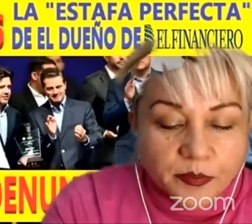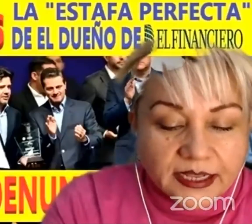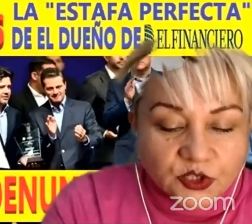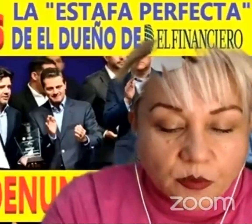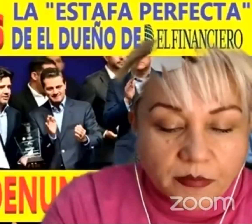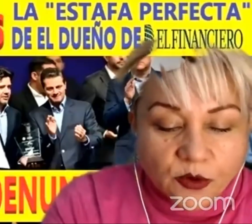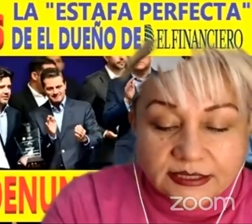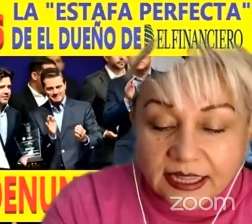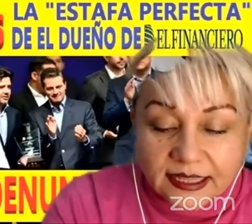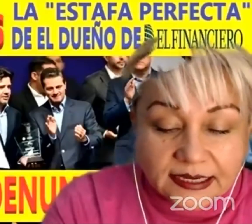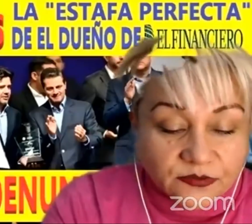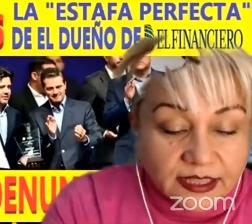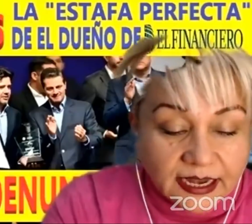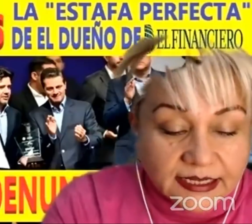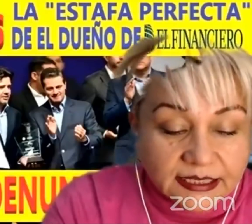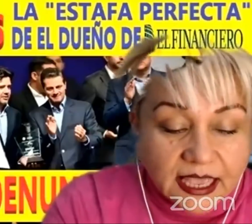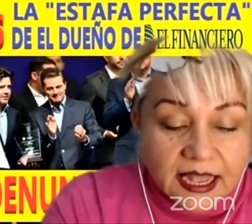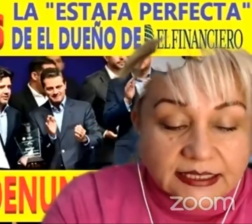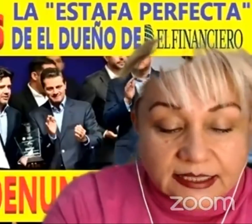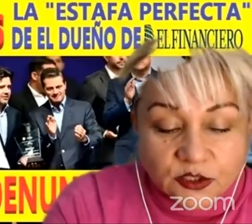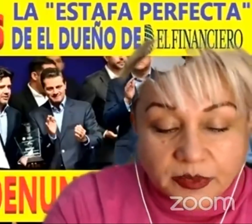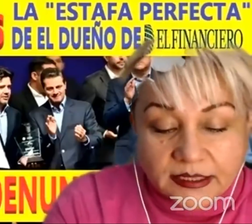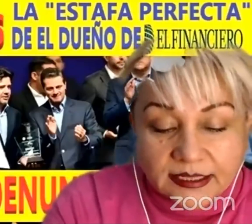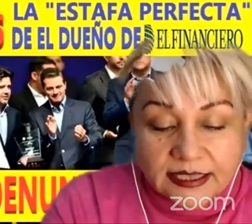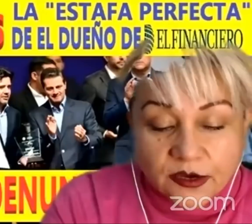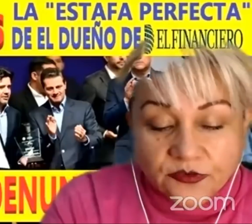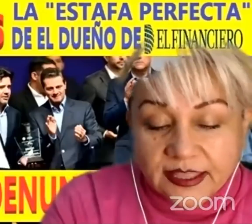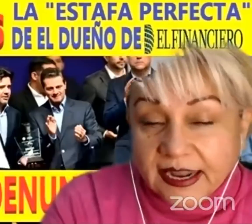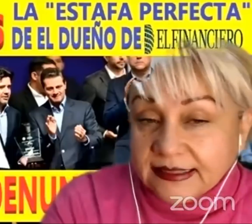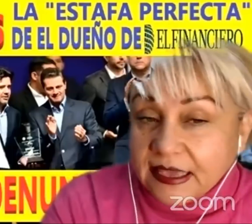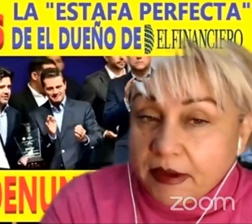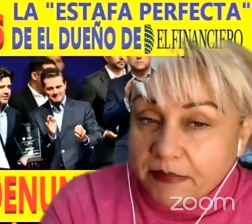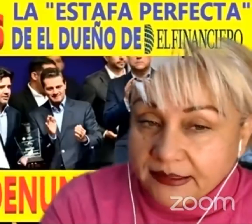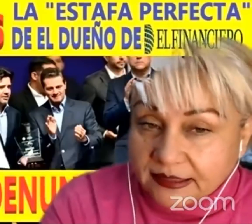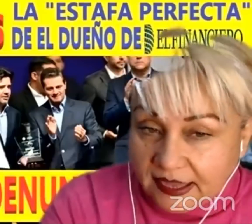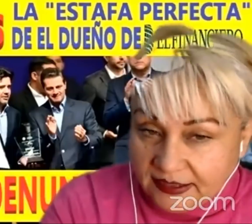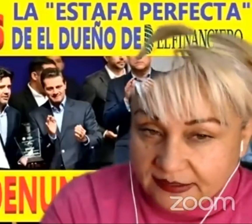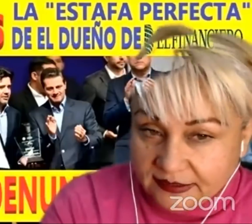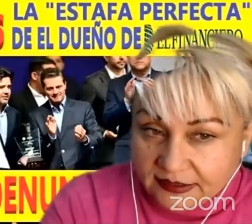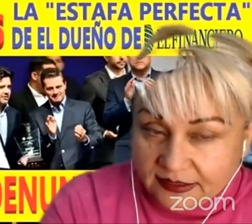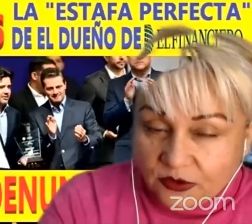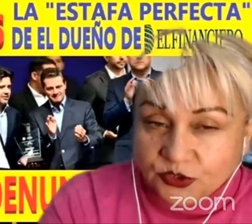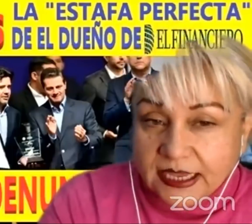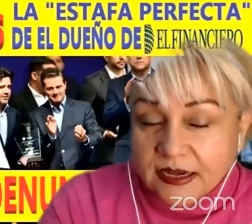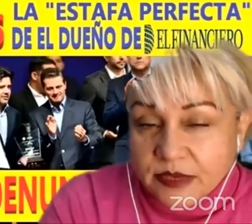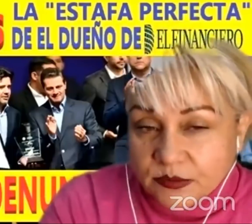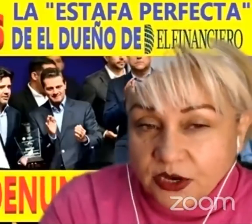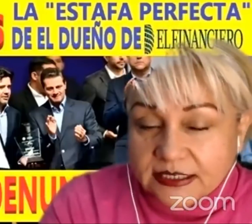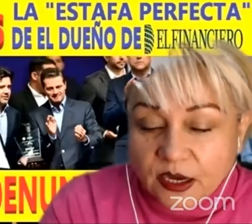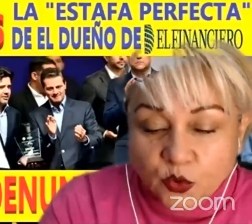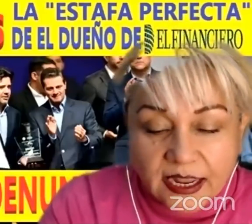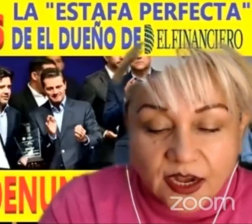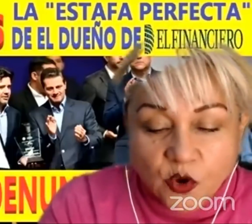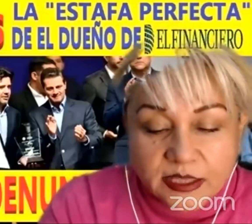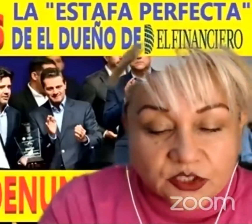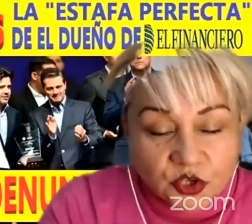capacidades para operación bajo estándares federales al Centro Penitenciario Federal de Papantla. O sea que el mismo